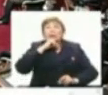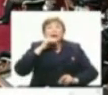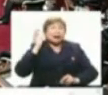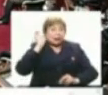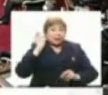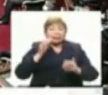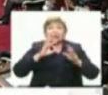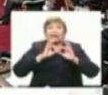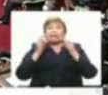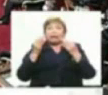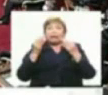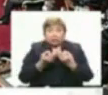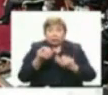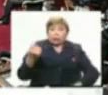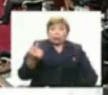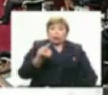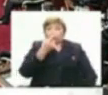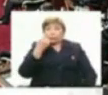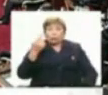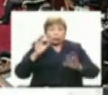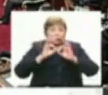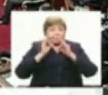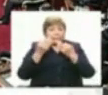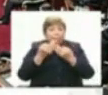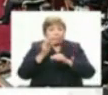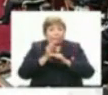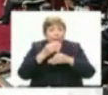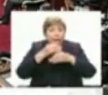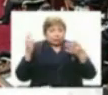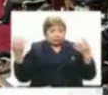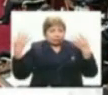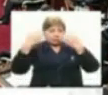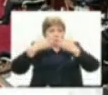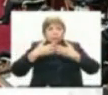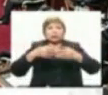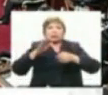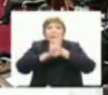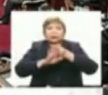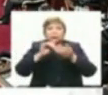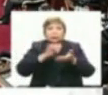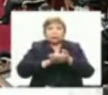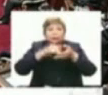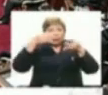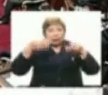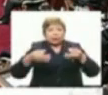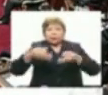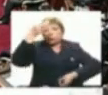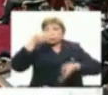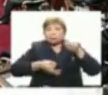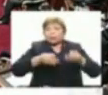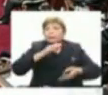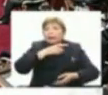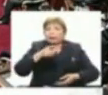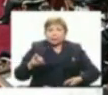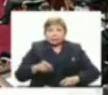del Grupo Familiar. Solo de forma articulada y coordinada se logrará la protección y acceso real a la justicia para las